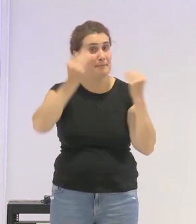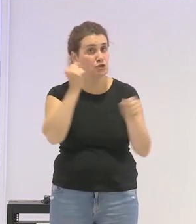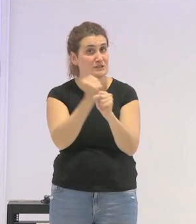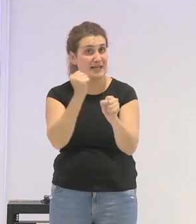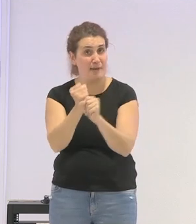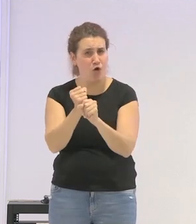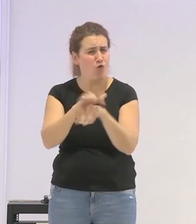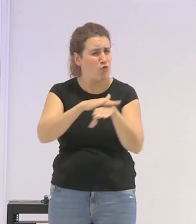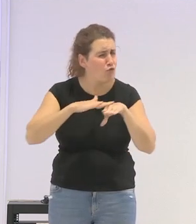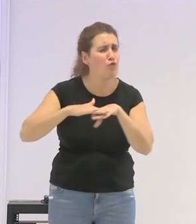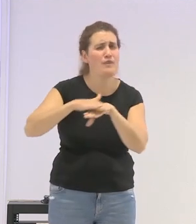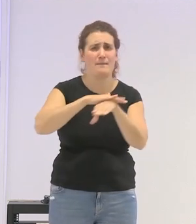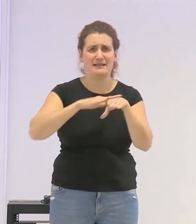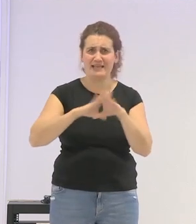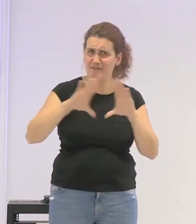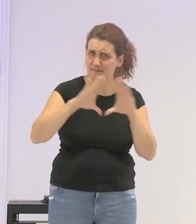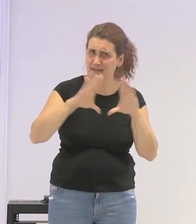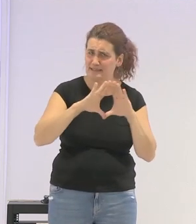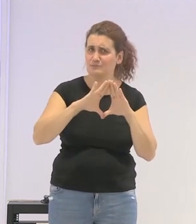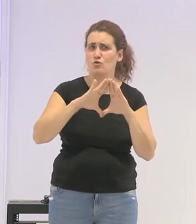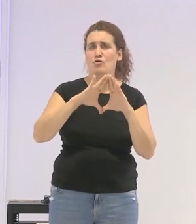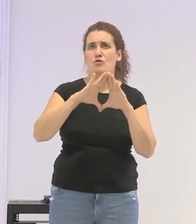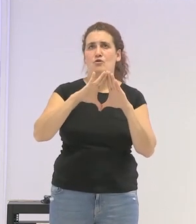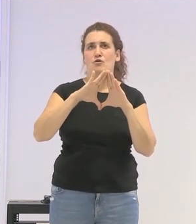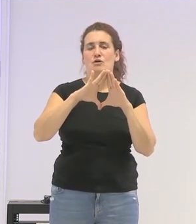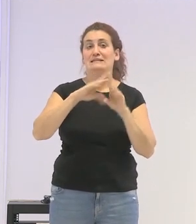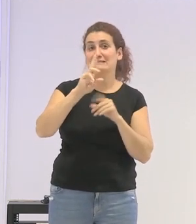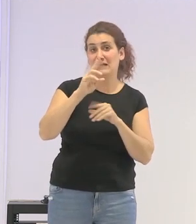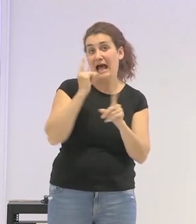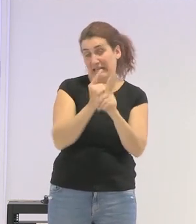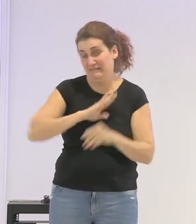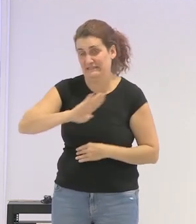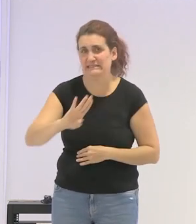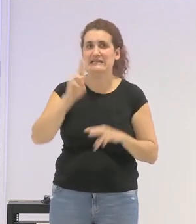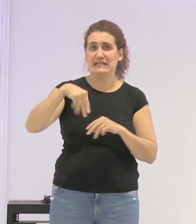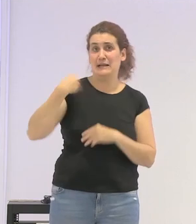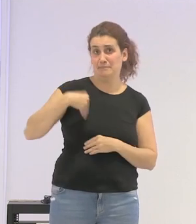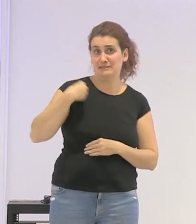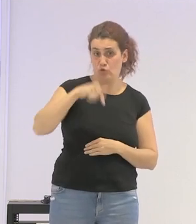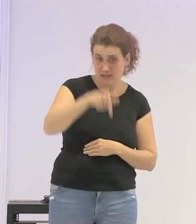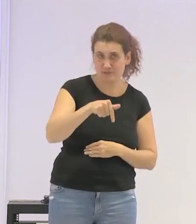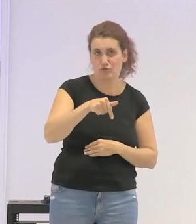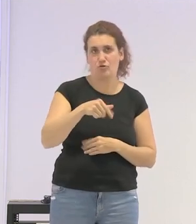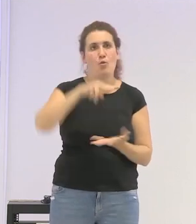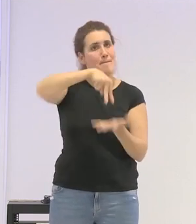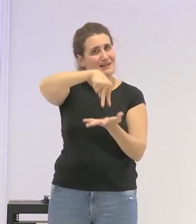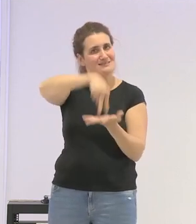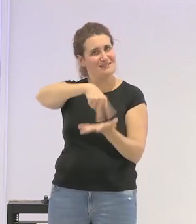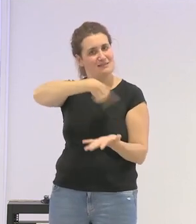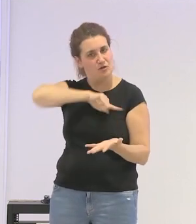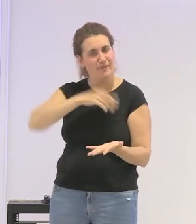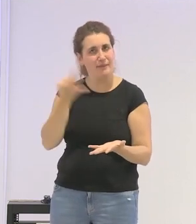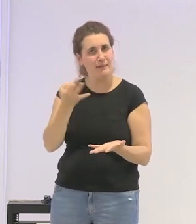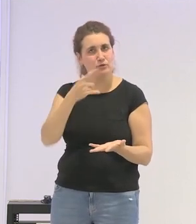un trabajo fundamental para el feminismo y para un feminismo antifascista sería este también, ¿no? Estar presente en